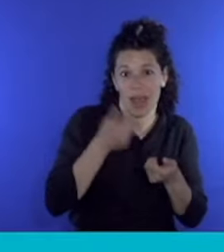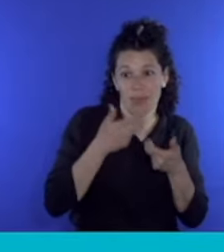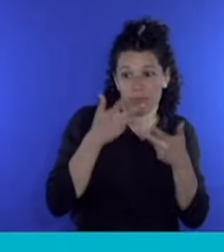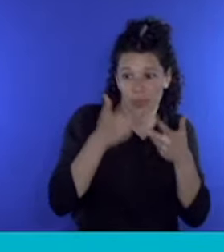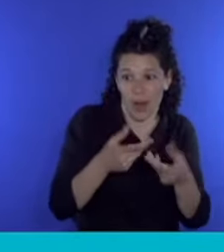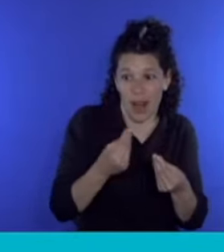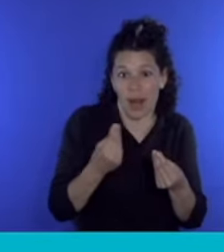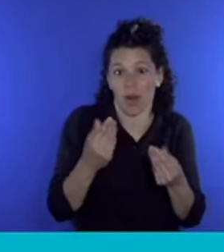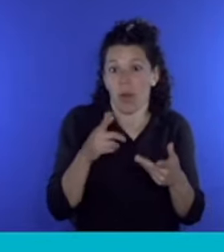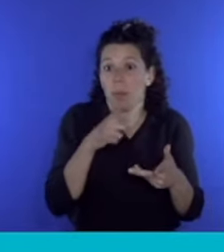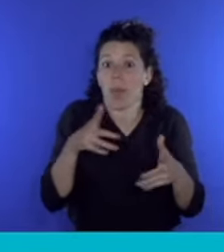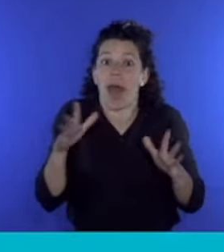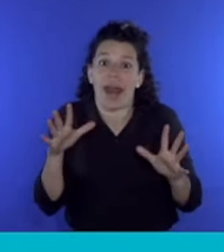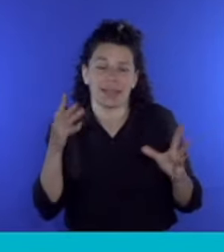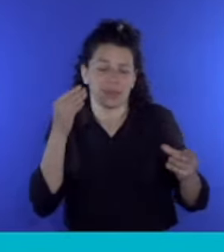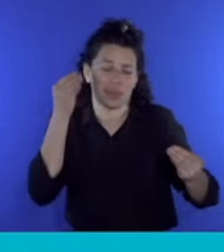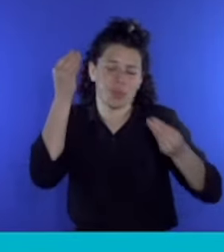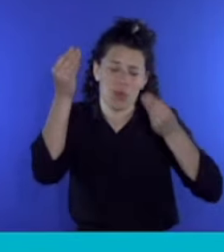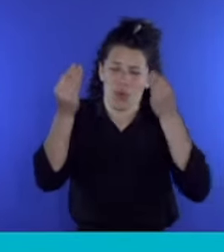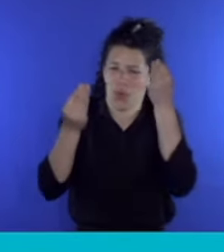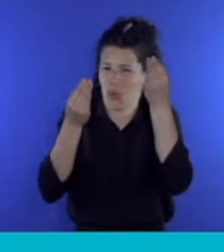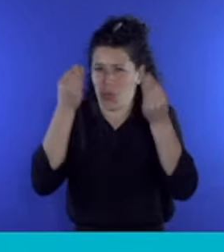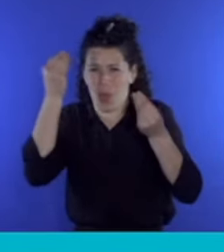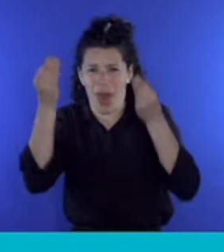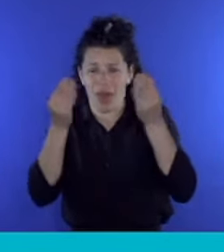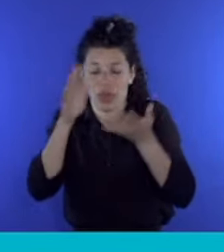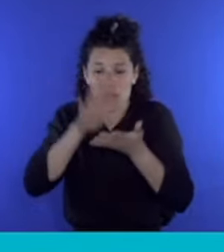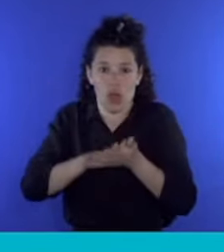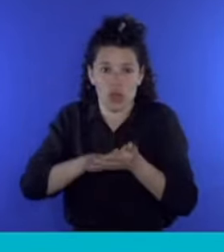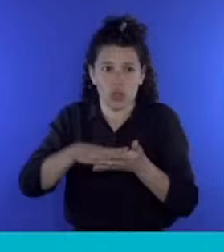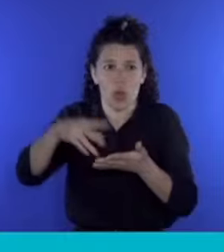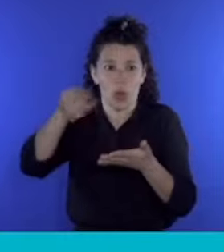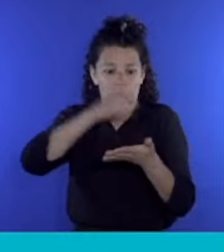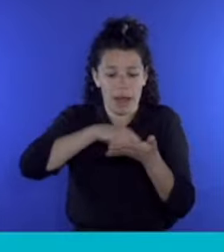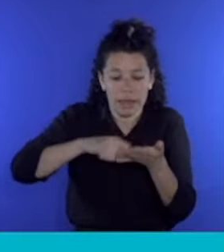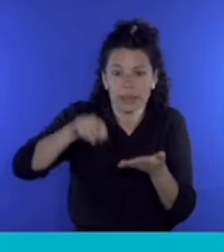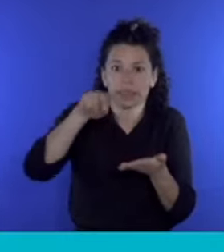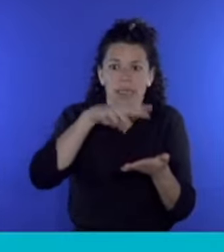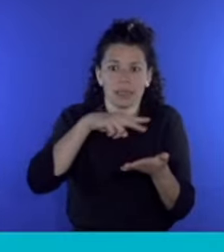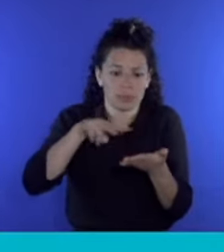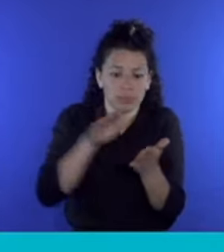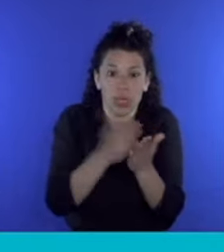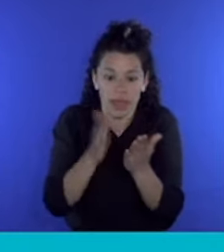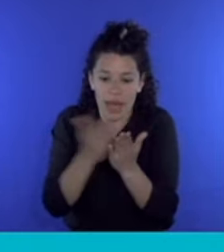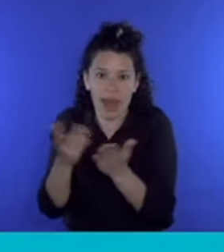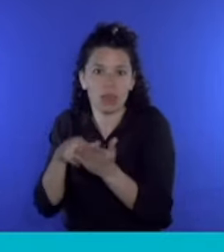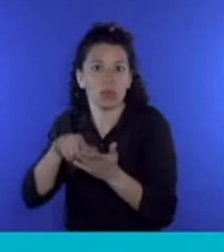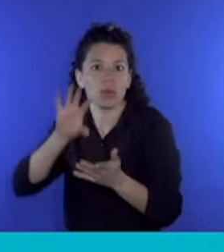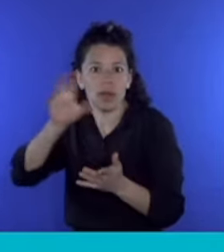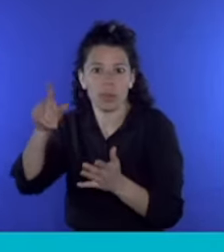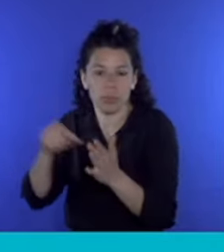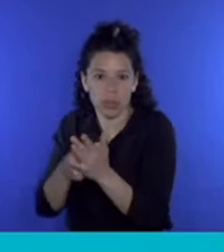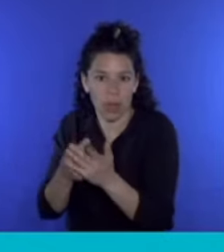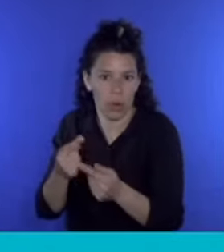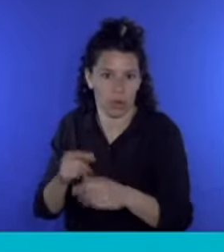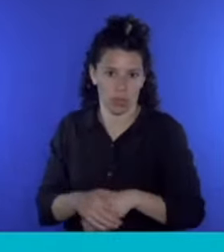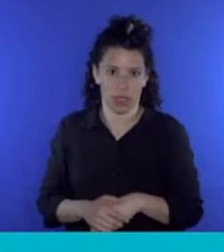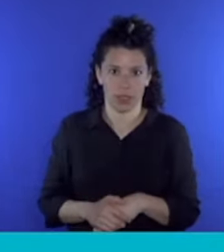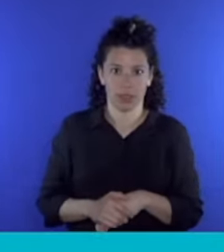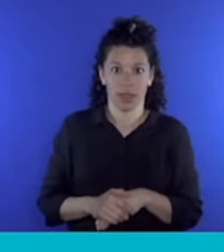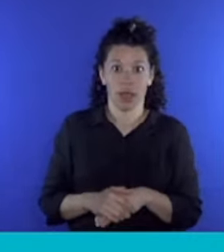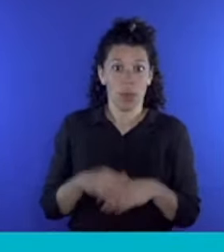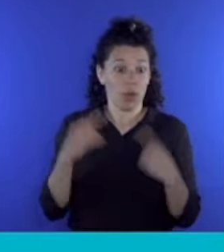muy muy preocupados y afectados por la literatura que se da en algunas escuelas en la provincia de Buenos Aires no así